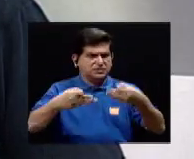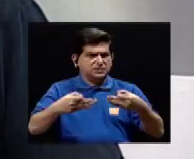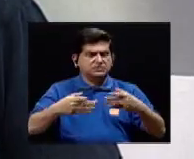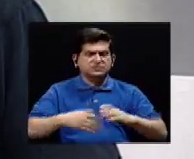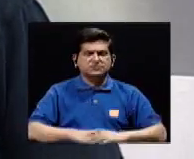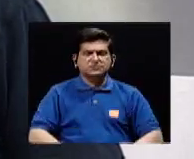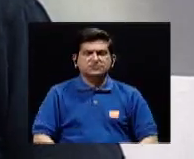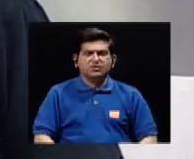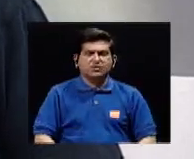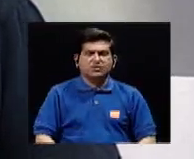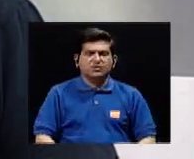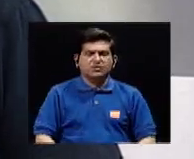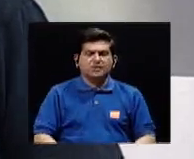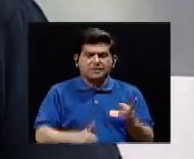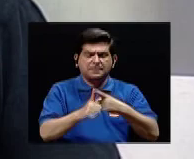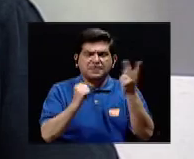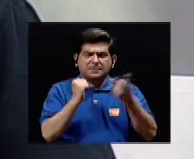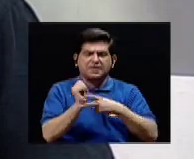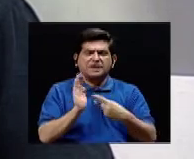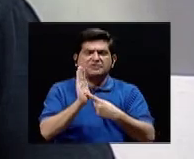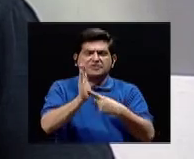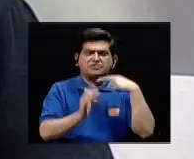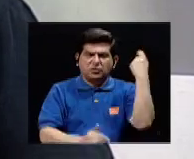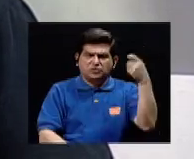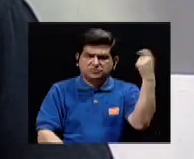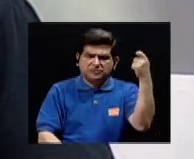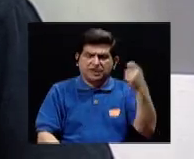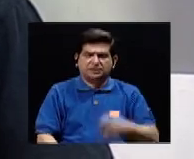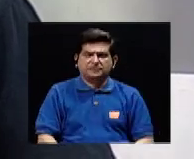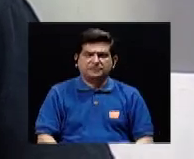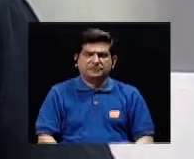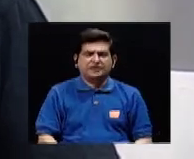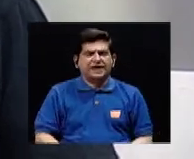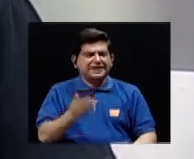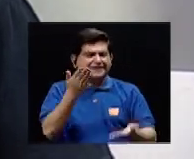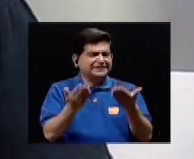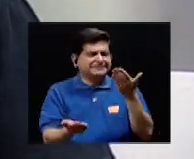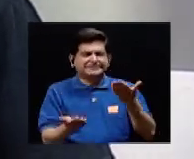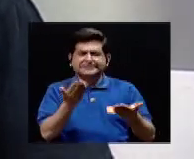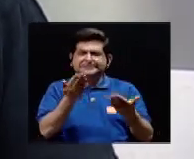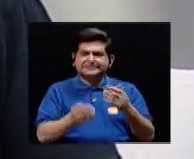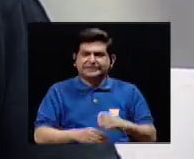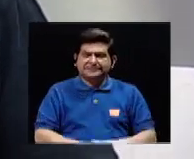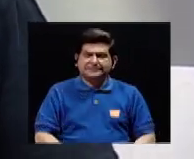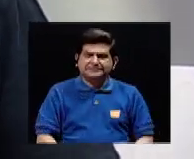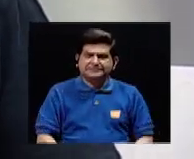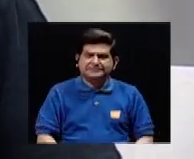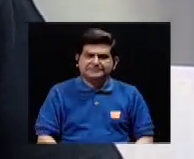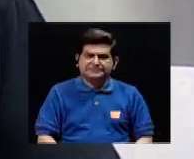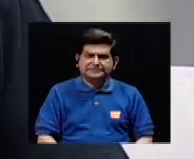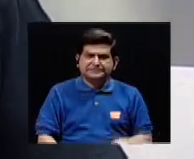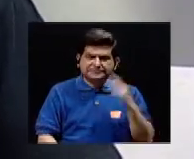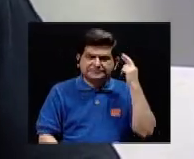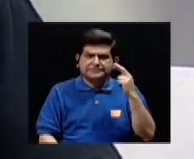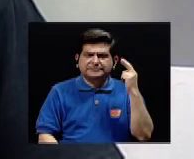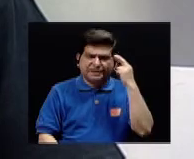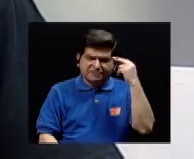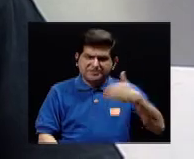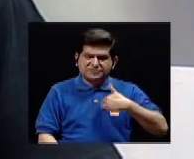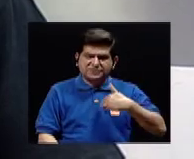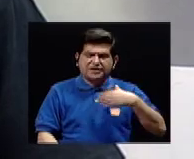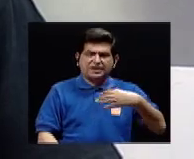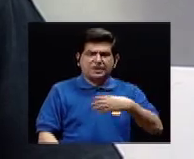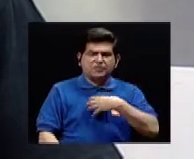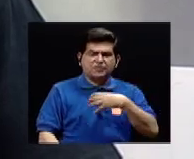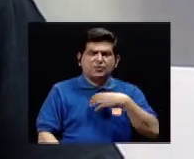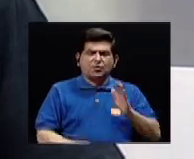haber estrenado en Guanacaste, ¿verdad? Uh-huh. Eso es un poco de estas reflexiones que trae el